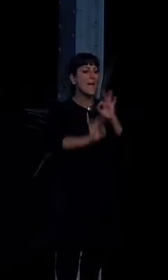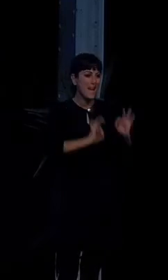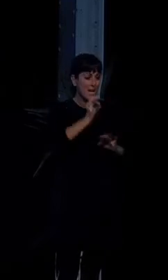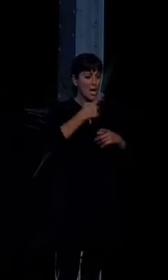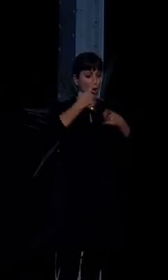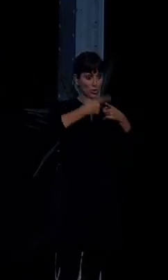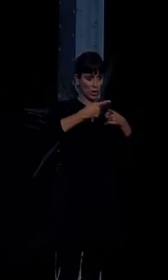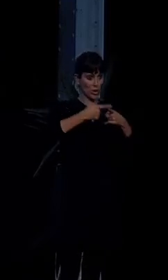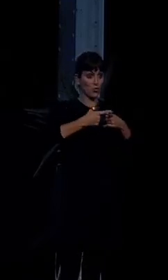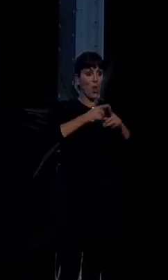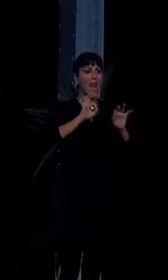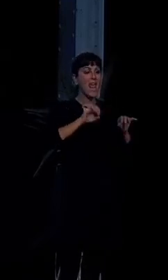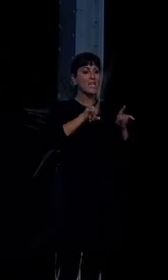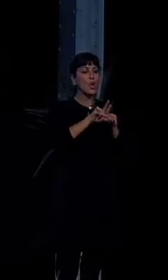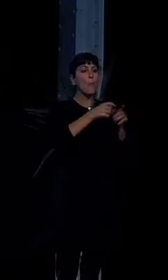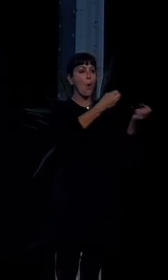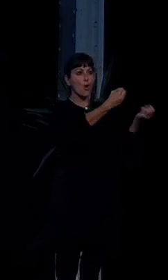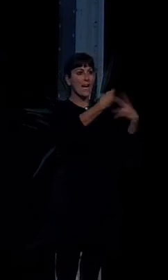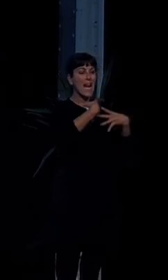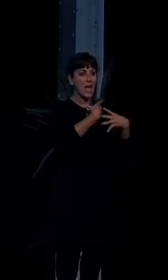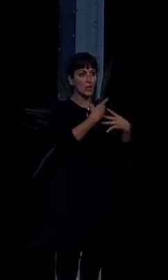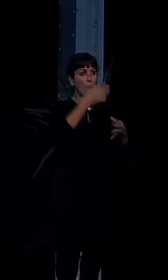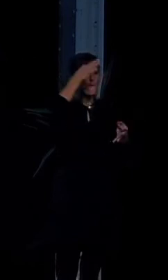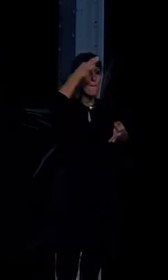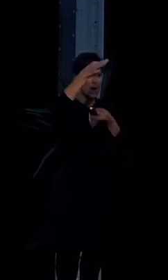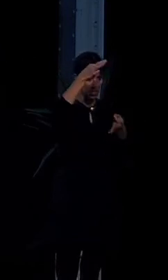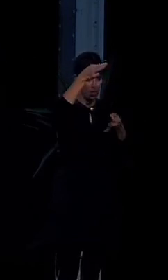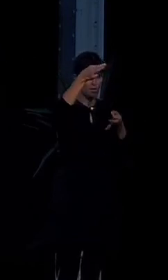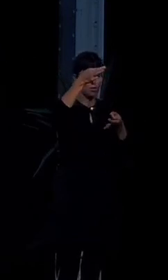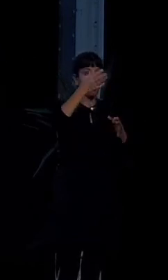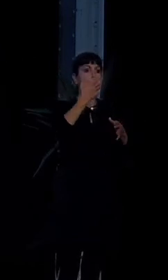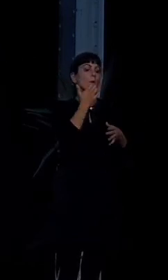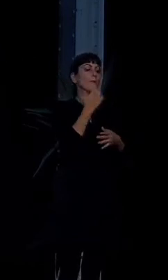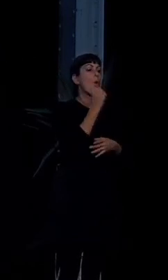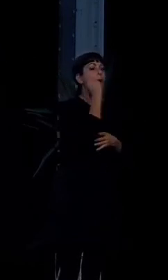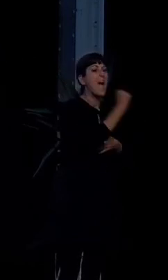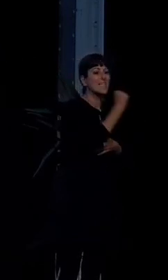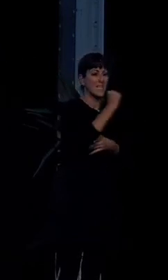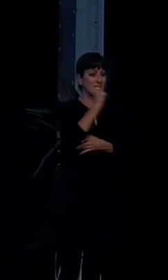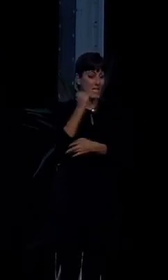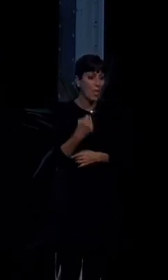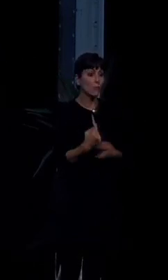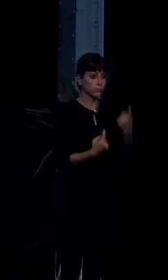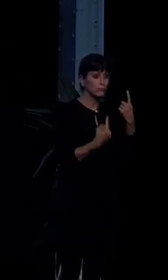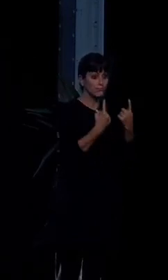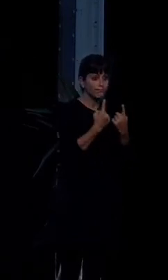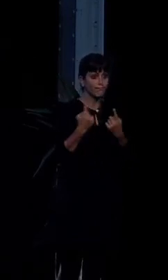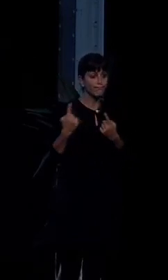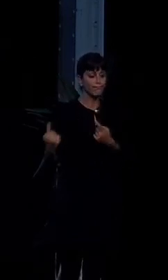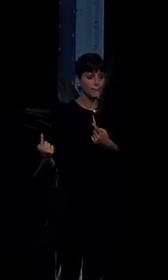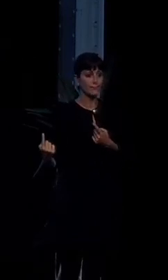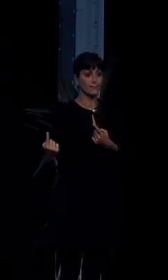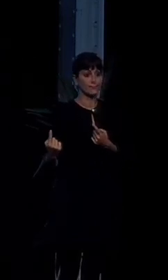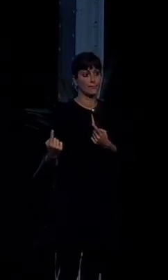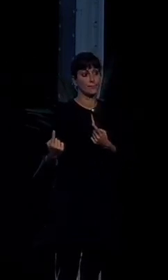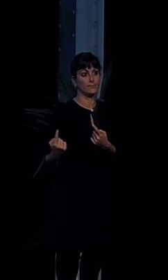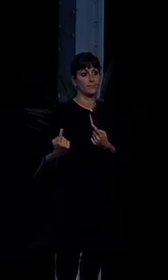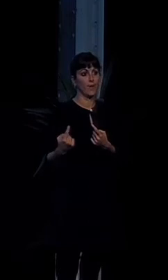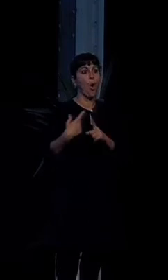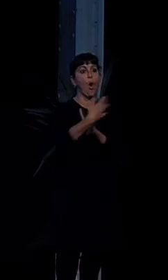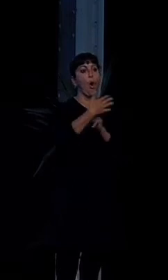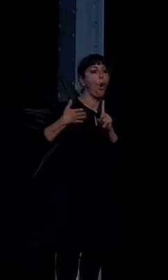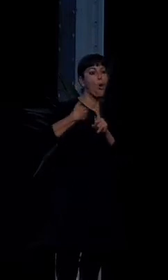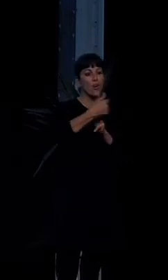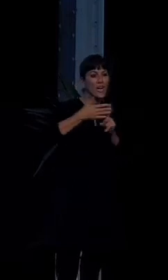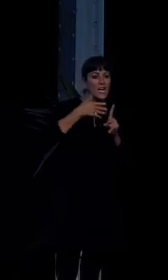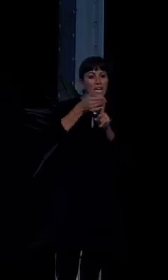un sistema de comunicación social muy preciso, ¿no? Por cada asesinato, por cada tortura sexual, se nos está corrigiendo,